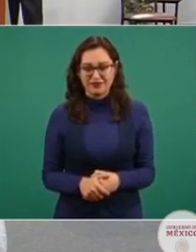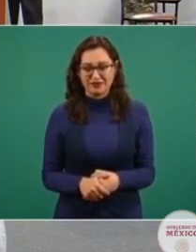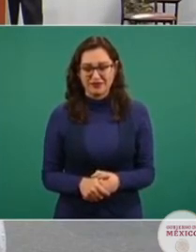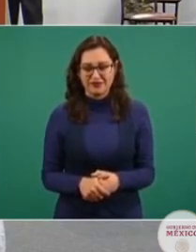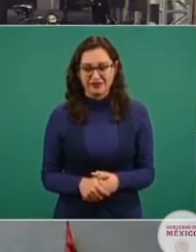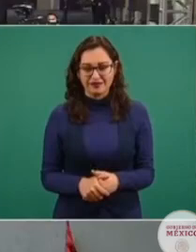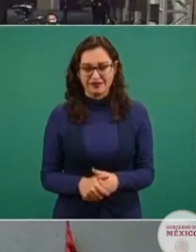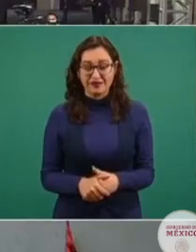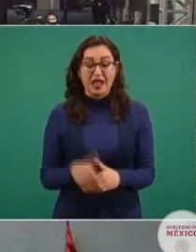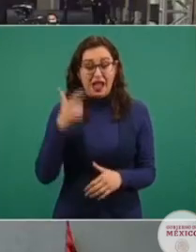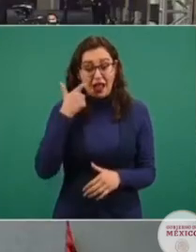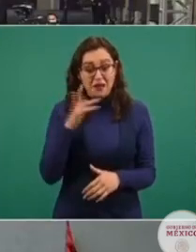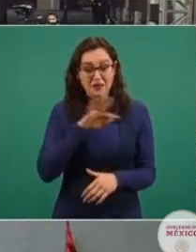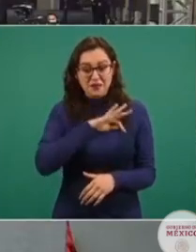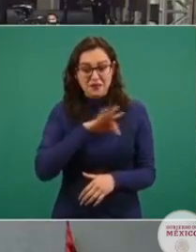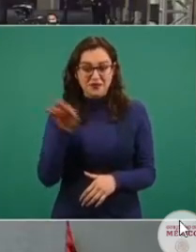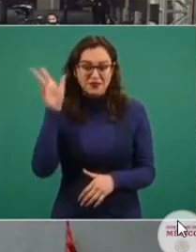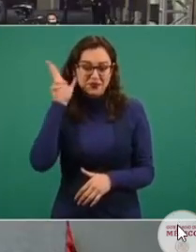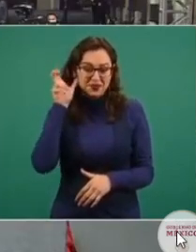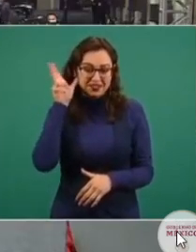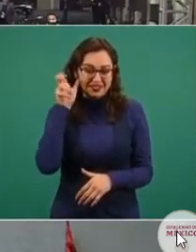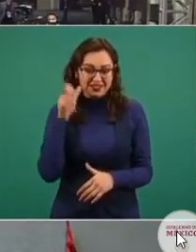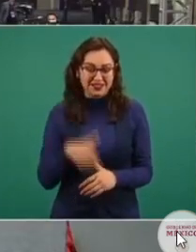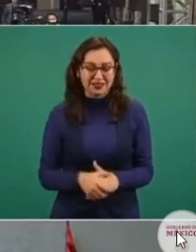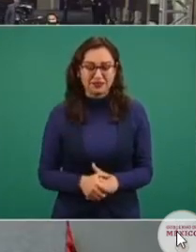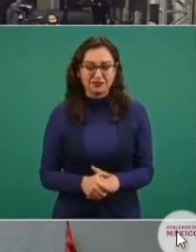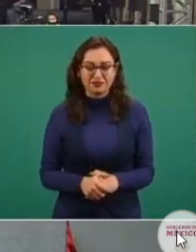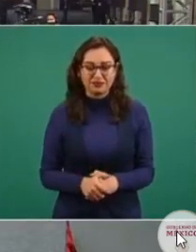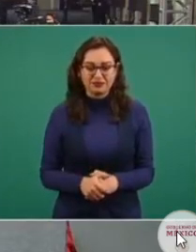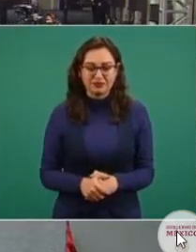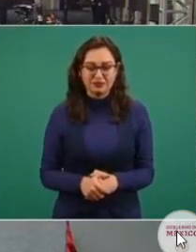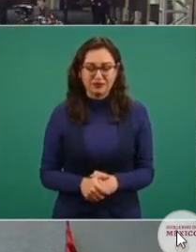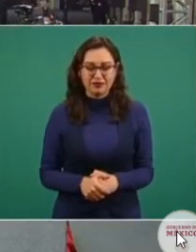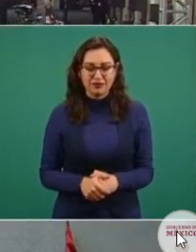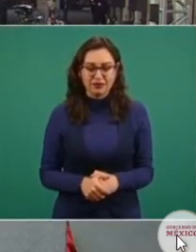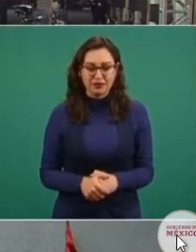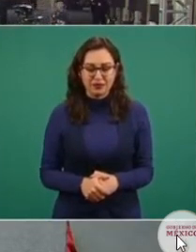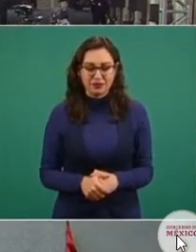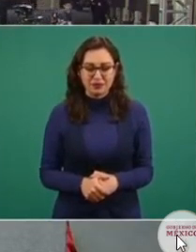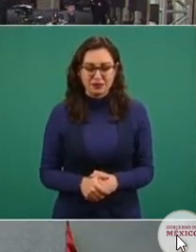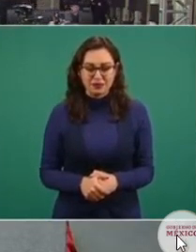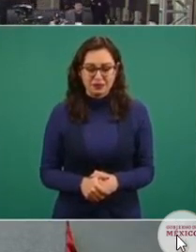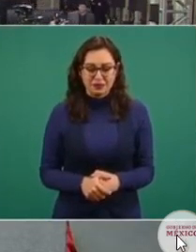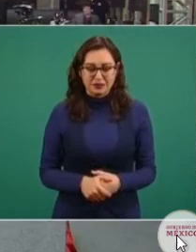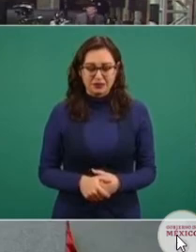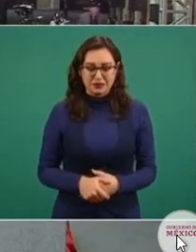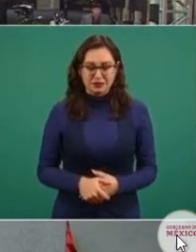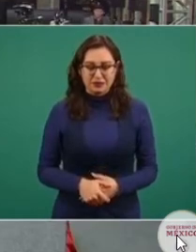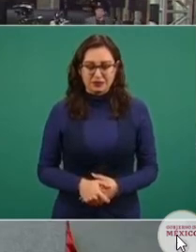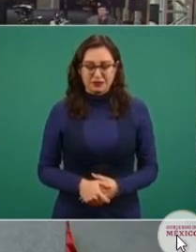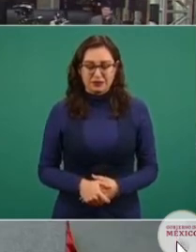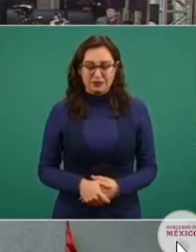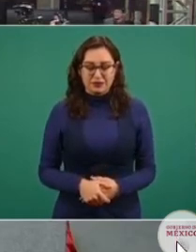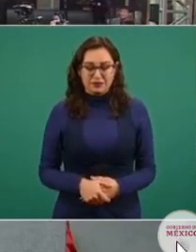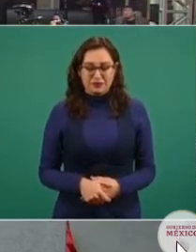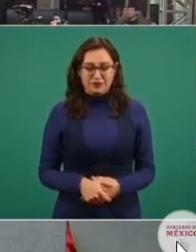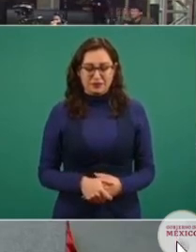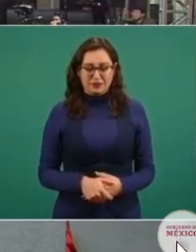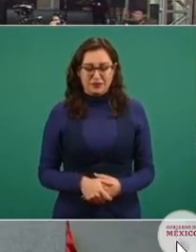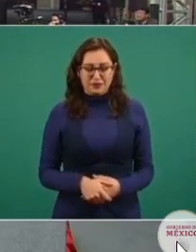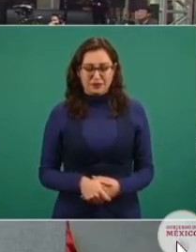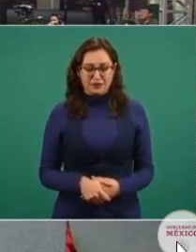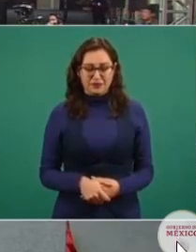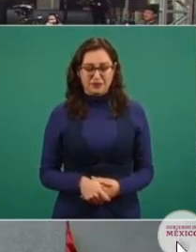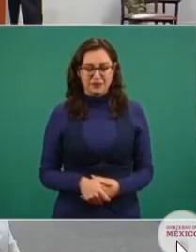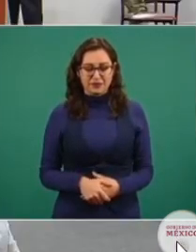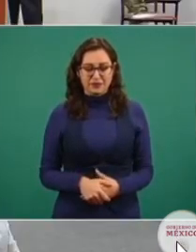Ahí están, si se puede. Ahí están intentando ponerlo. Yo no voy a poner. Y ojalá y esté bien su esposa.